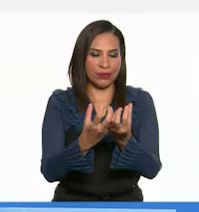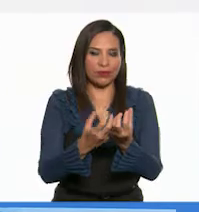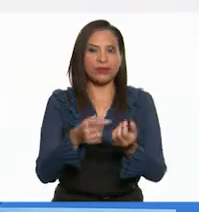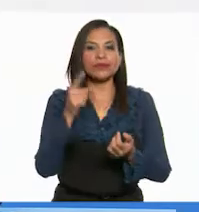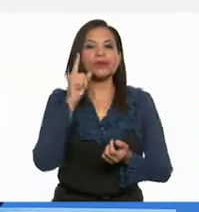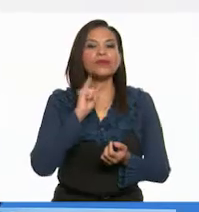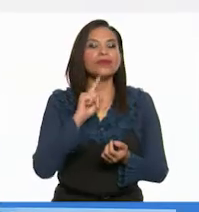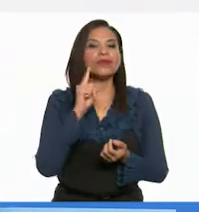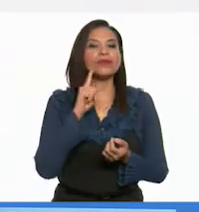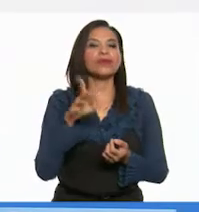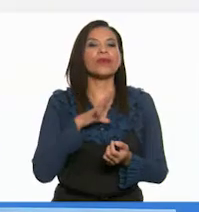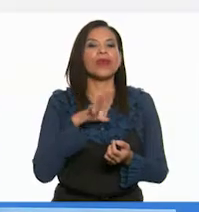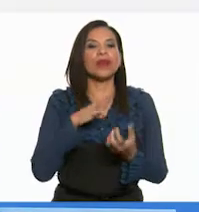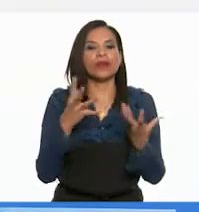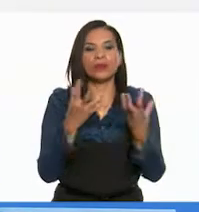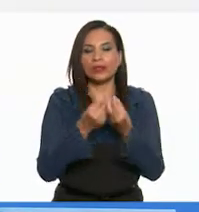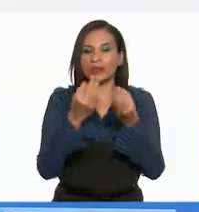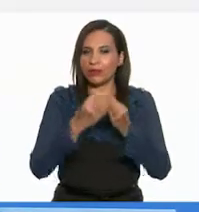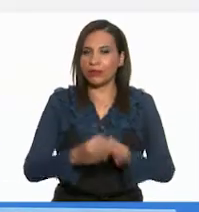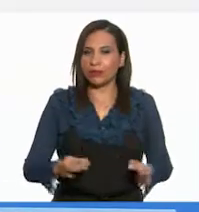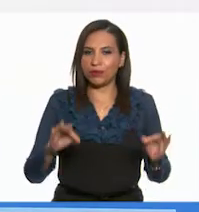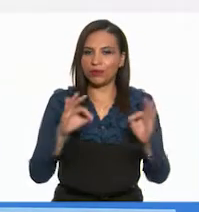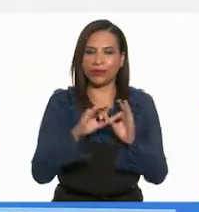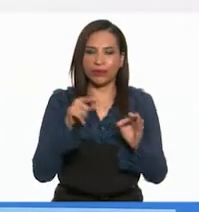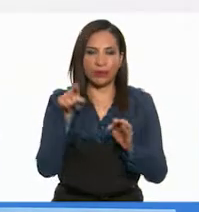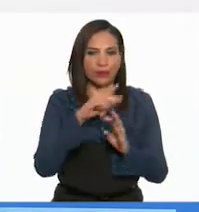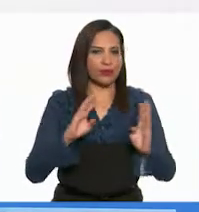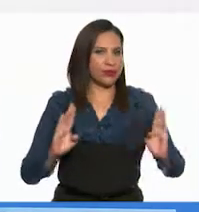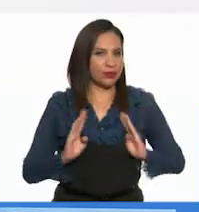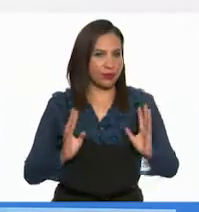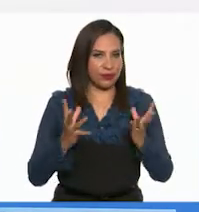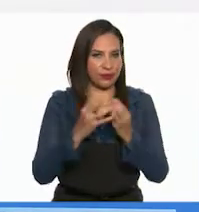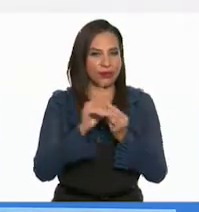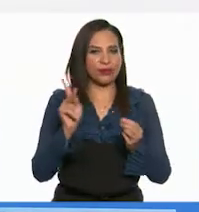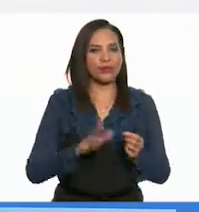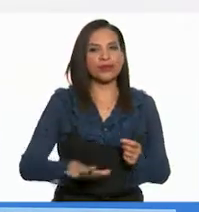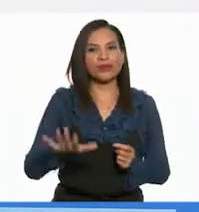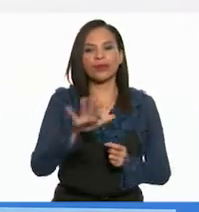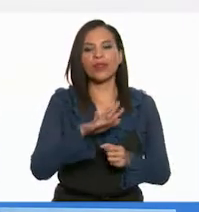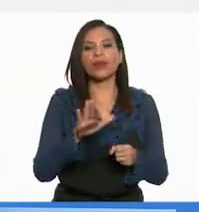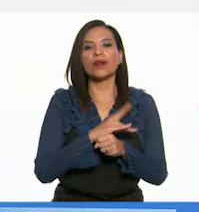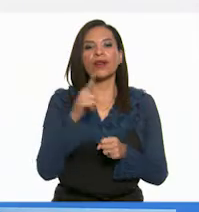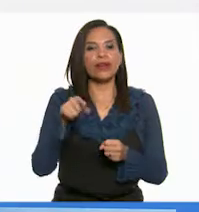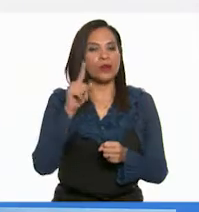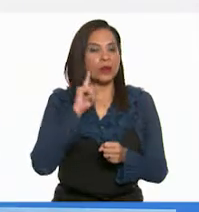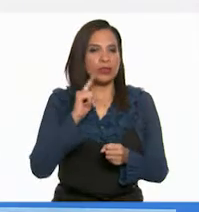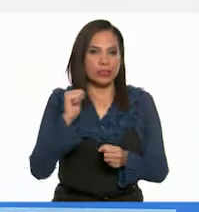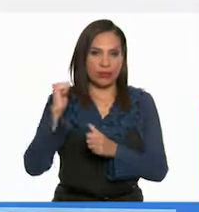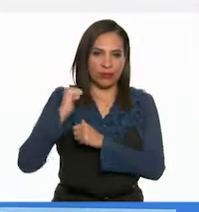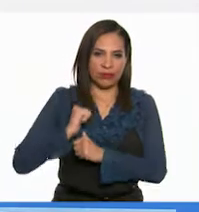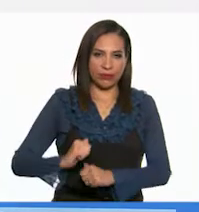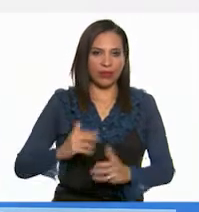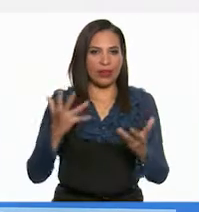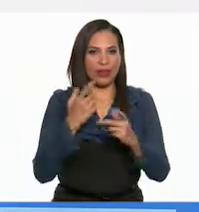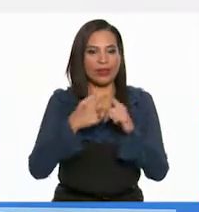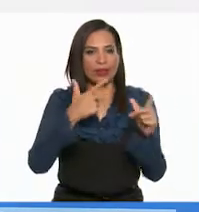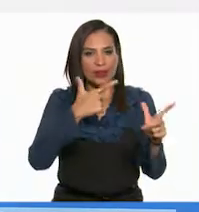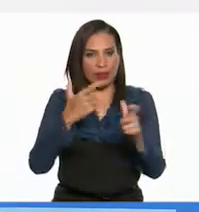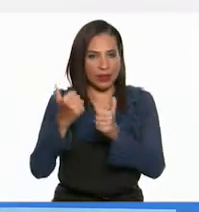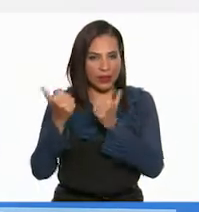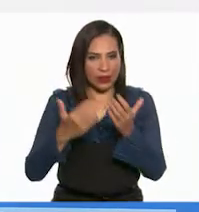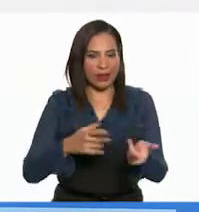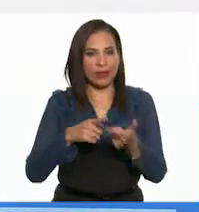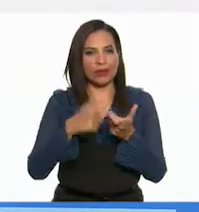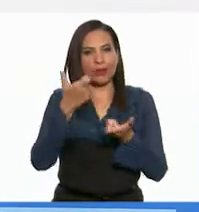Las mujeres formaban parte muy importante de los ejércitos populares, ya que ellas se encargaban de conseguir armas